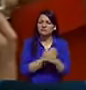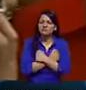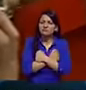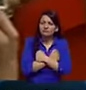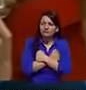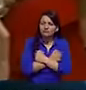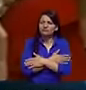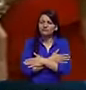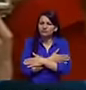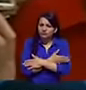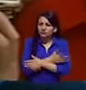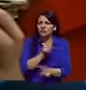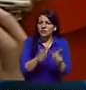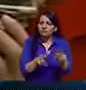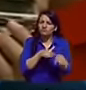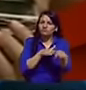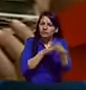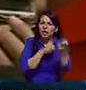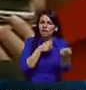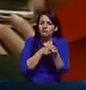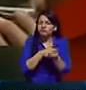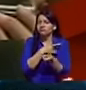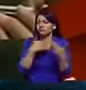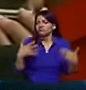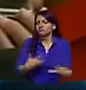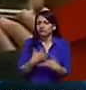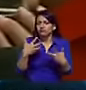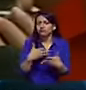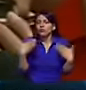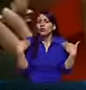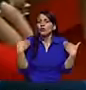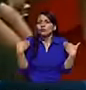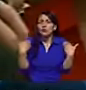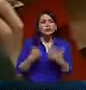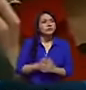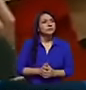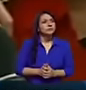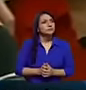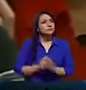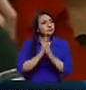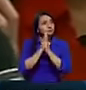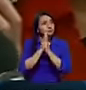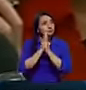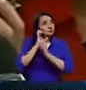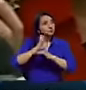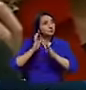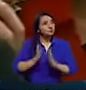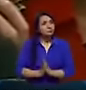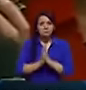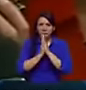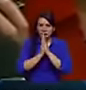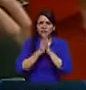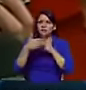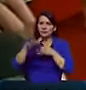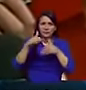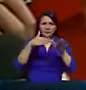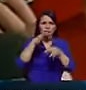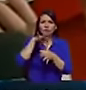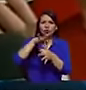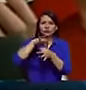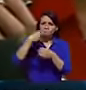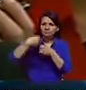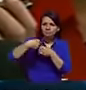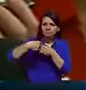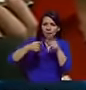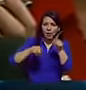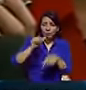un apoyo de todos. Así que estamos muy estimulados y muy contentos donde vamos. El llamado a los ecuatorianos. Un llamado para que vayan a votar, que participen los